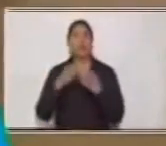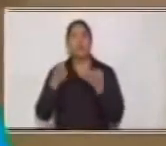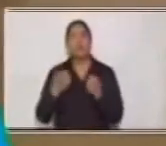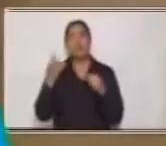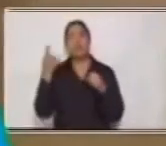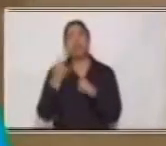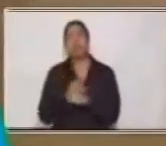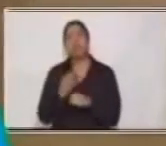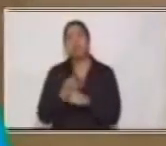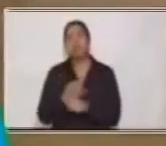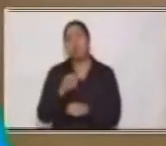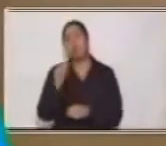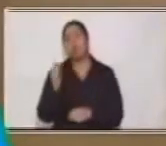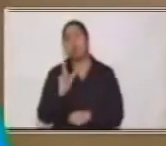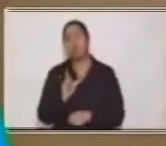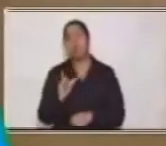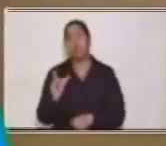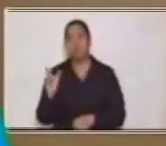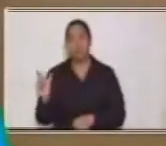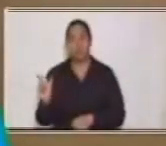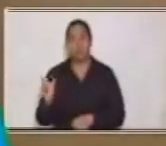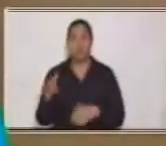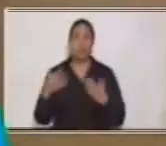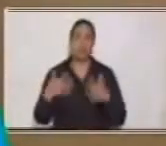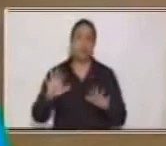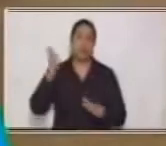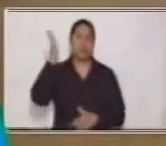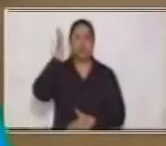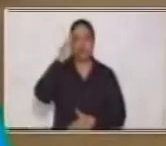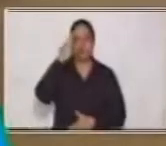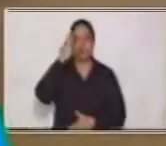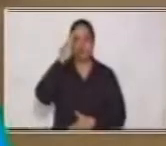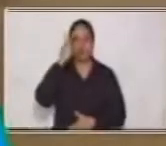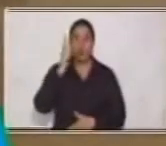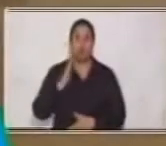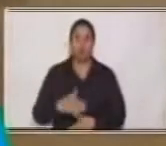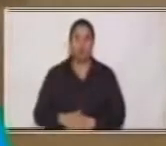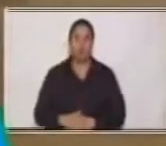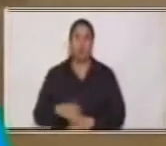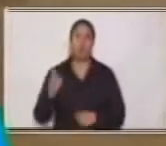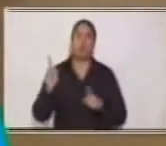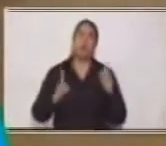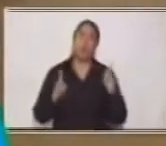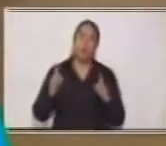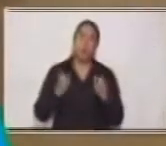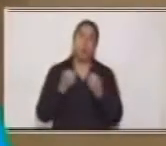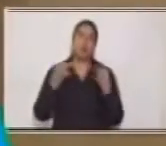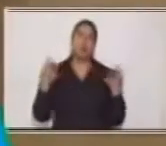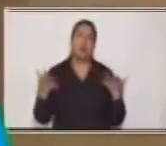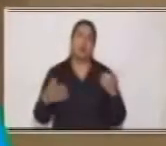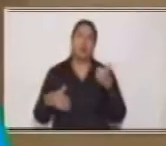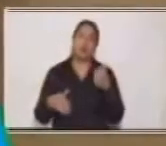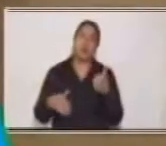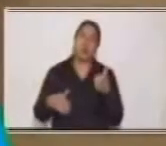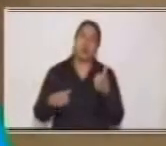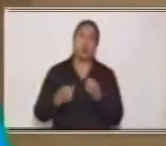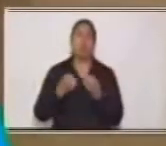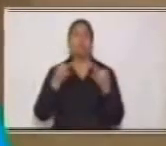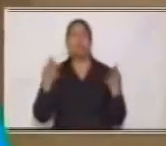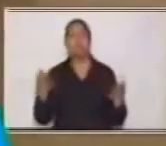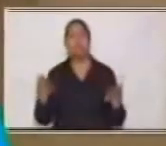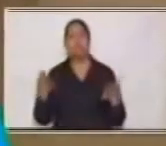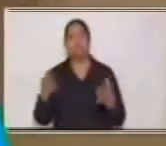otra ecuación y ya sabemos entonces cuál es el valor A y cuál es el